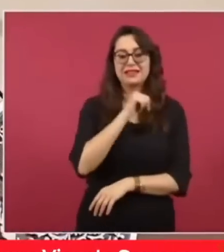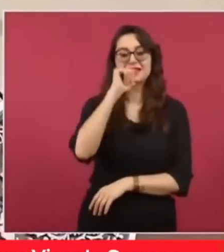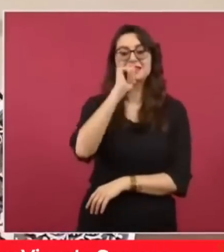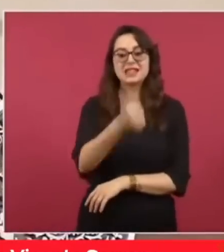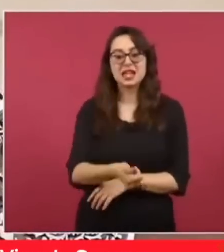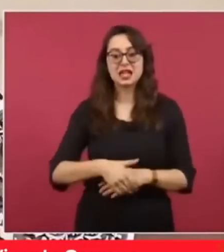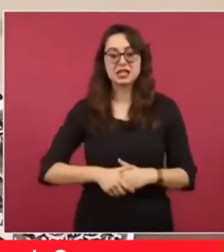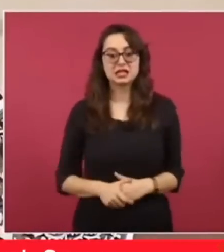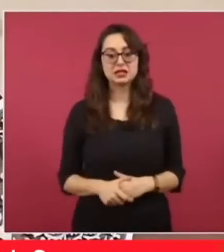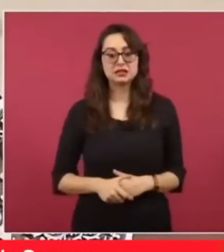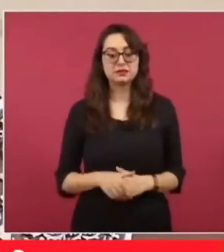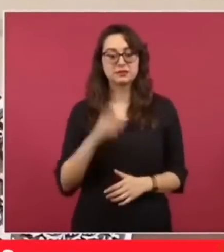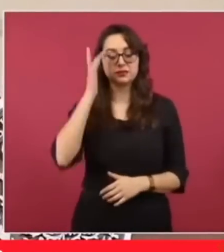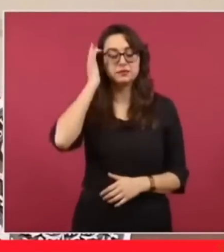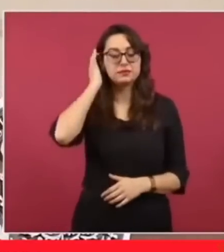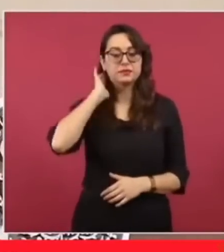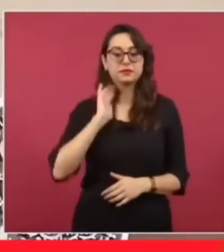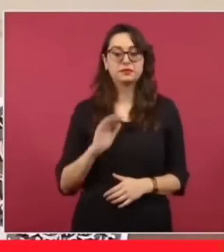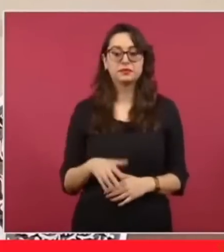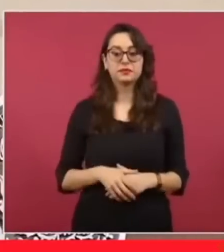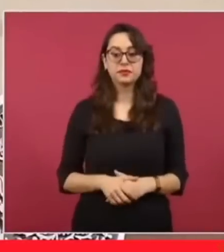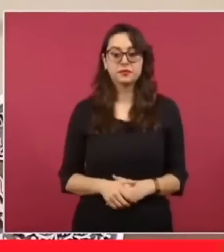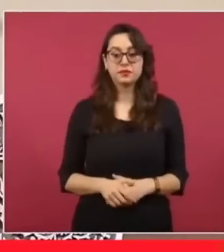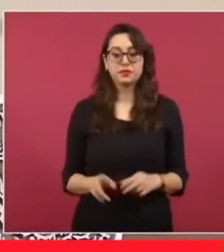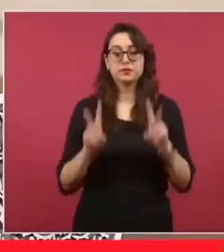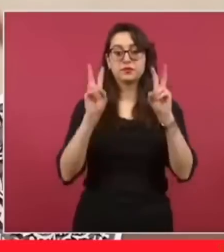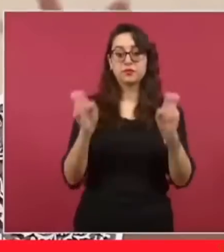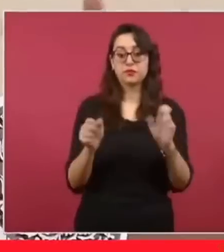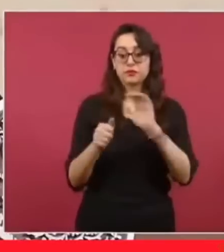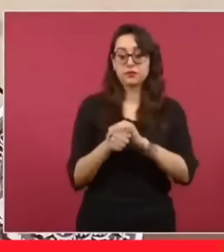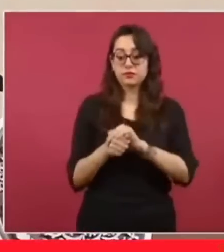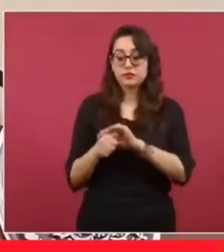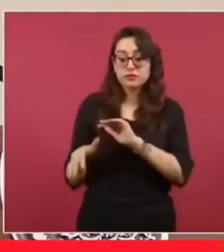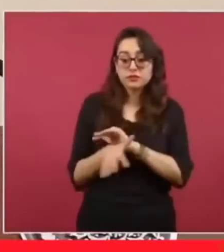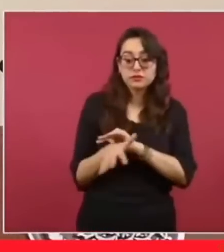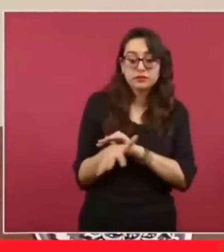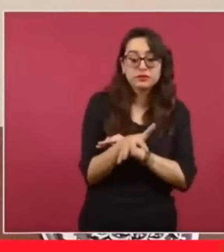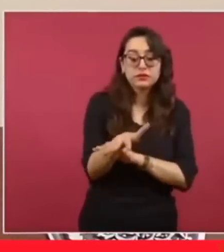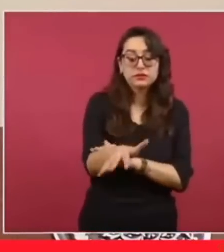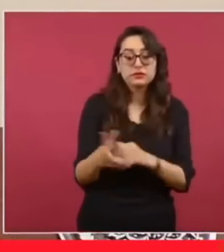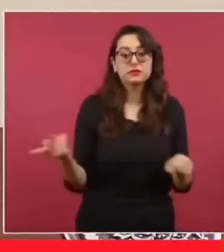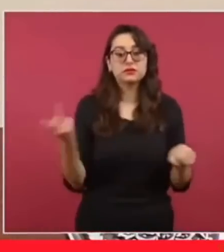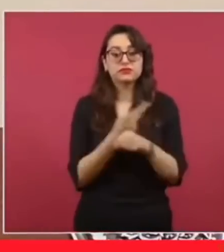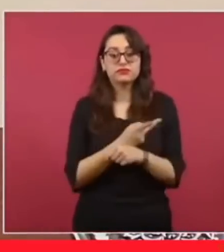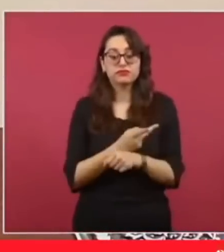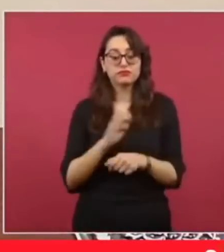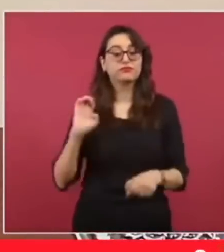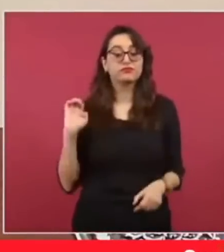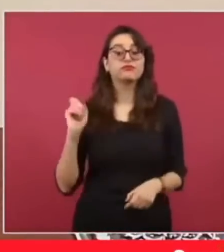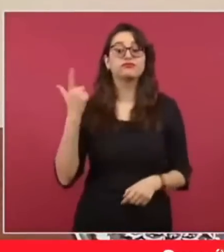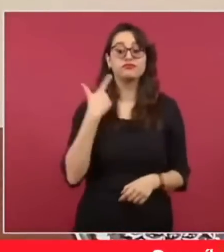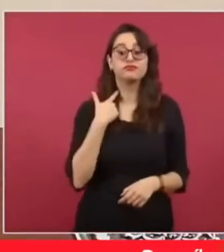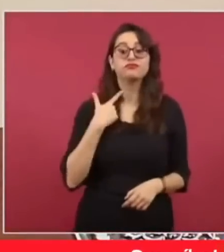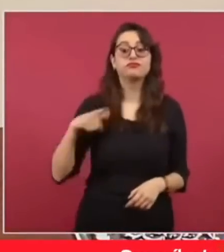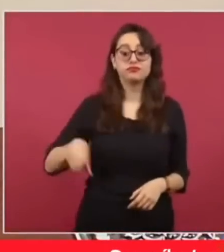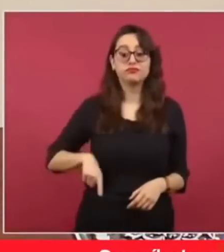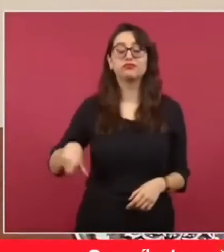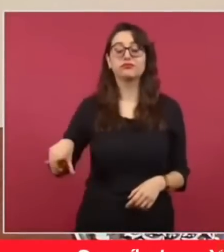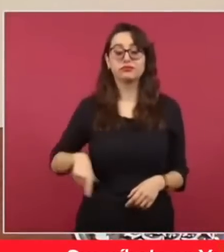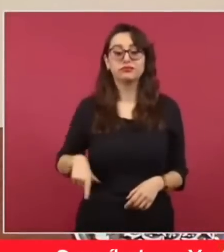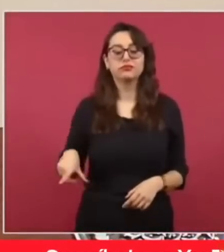de Ayotzinapa se originó de esa manera. Cometieron el